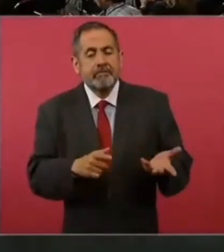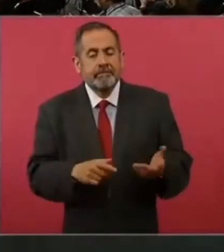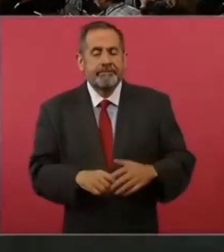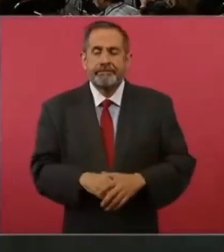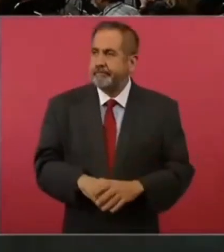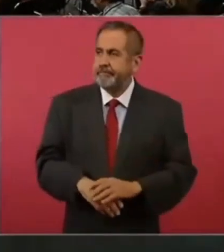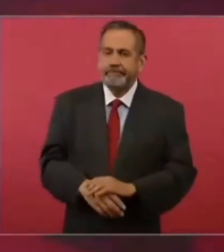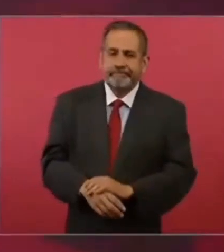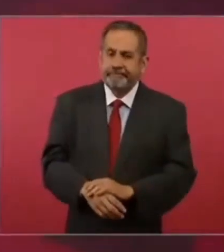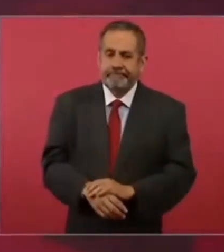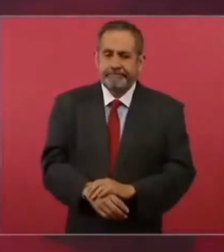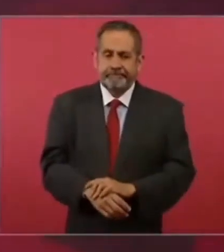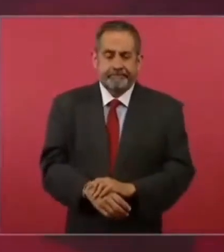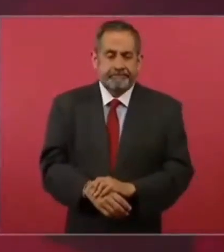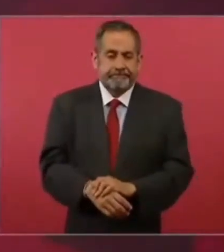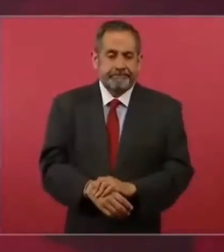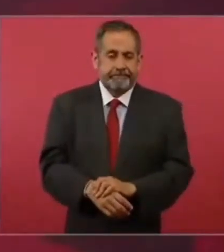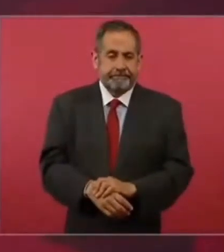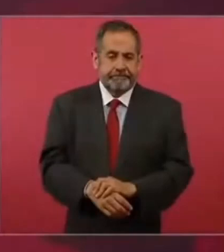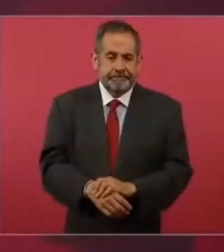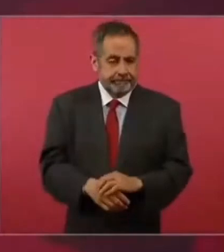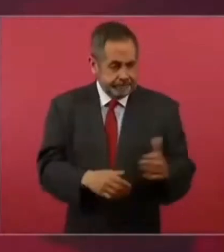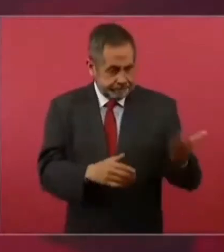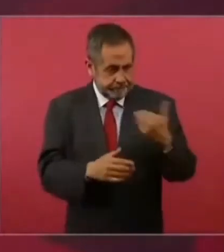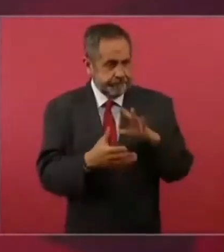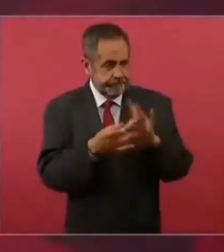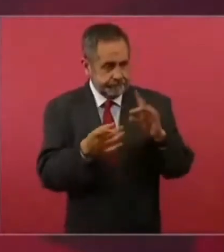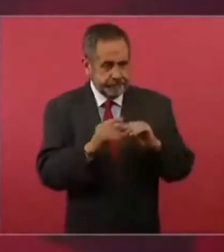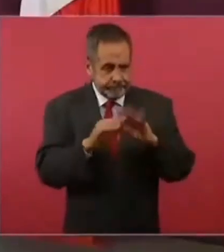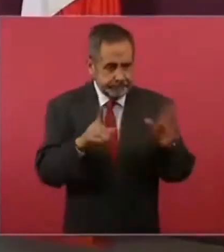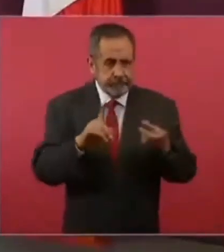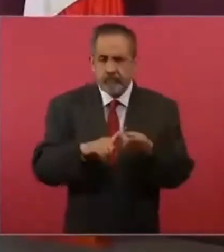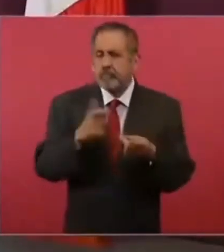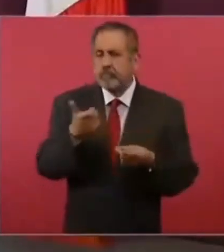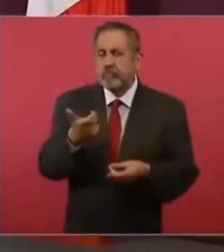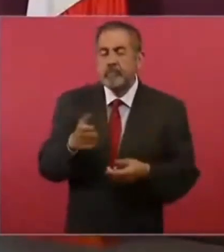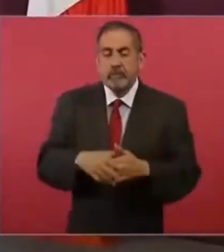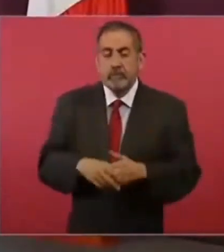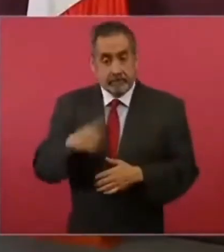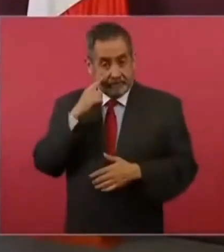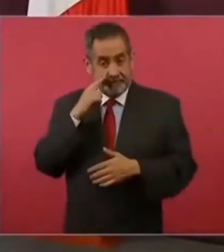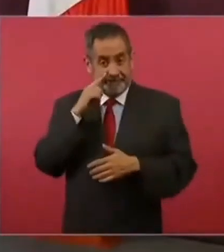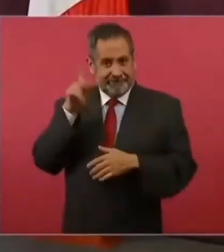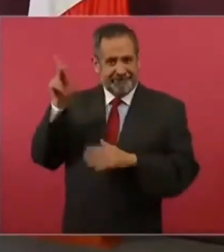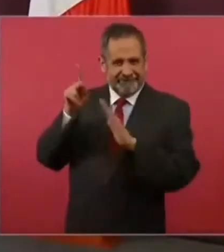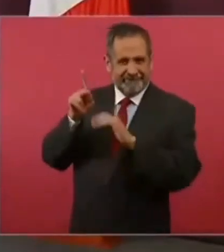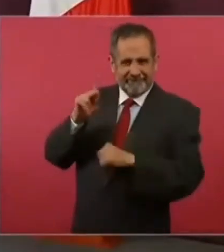Yo espero que se dé una explicación. Ah, porque en la nota